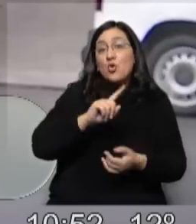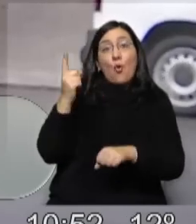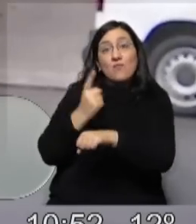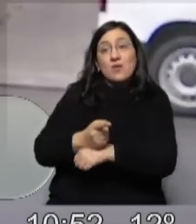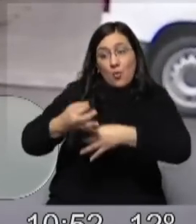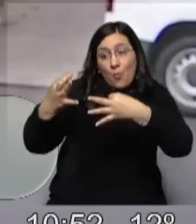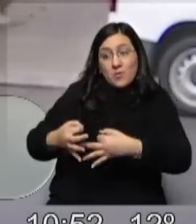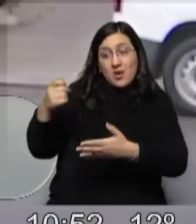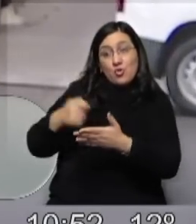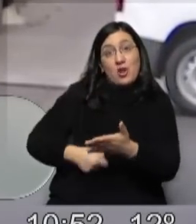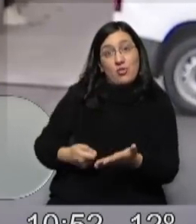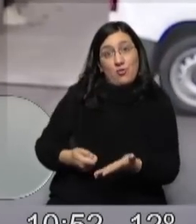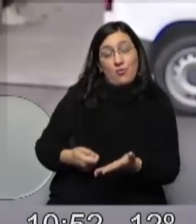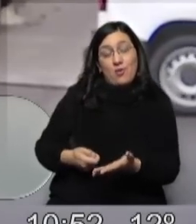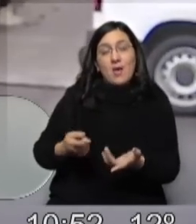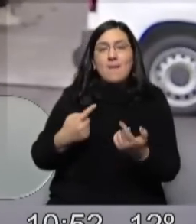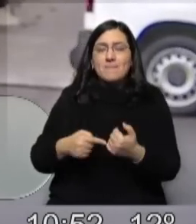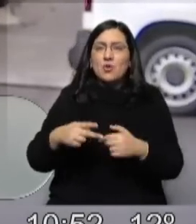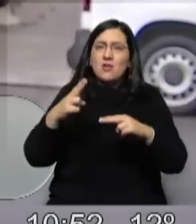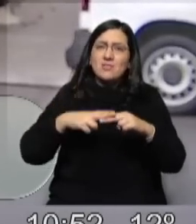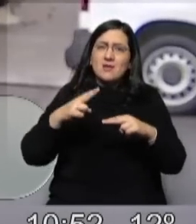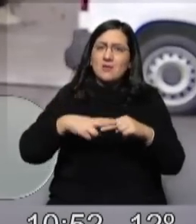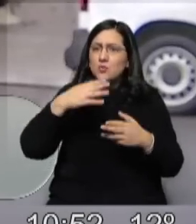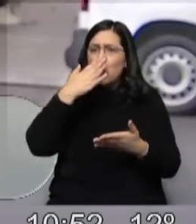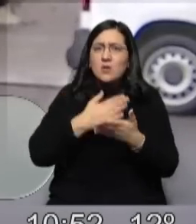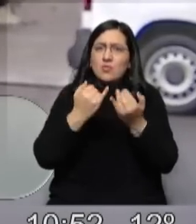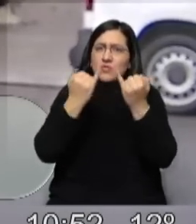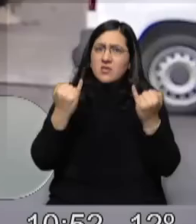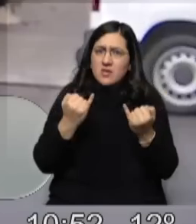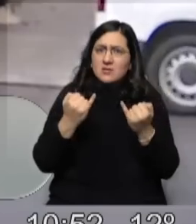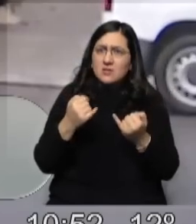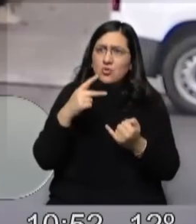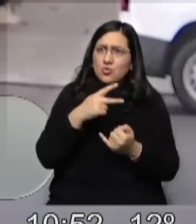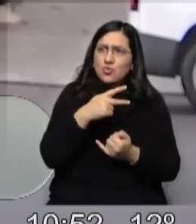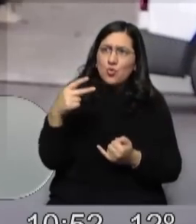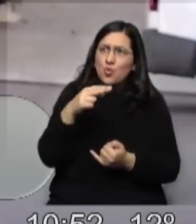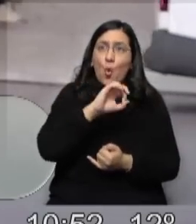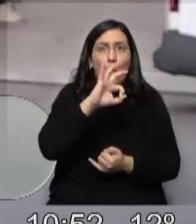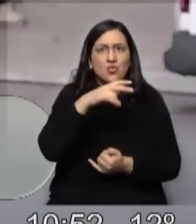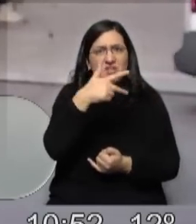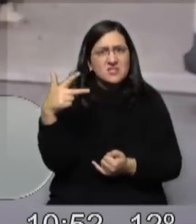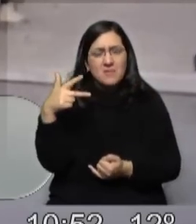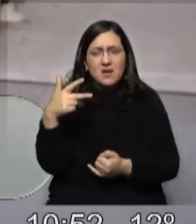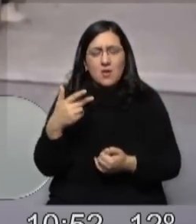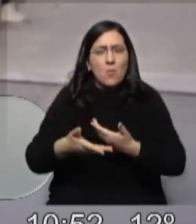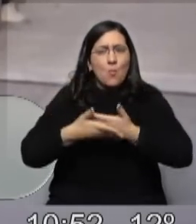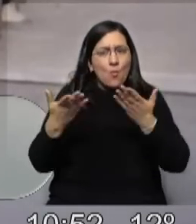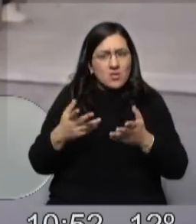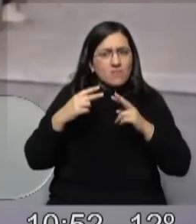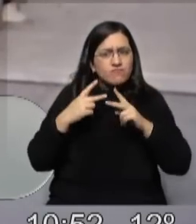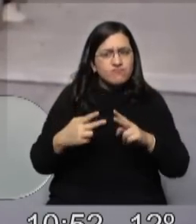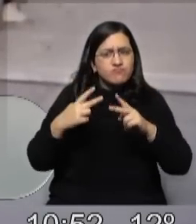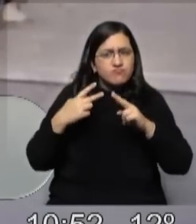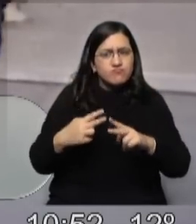que está llamando poderosamente la atención es que en las redes sociales, en los últimos días, desde hace 2 o 3 semanas, está apareciendo de forma